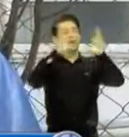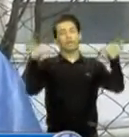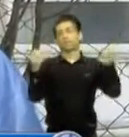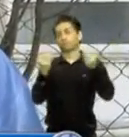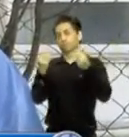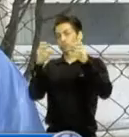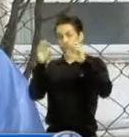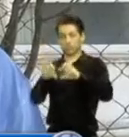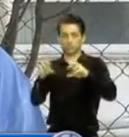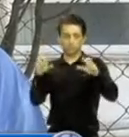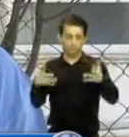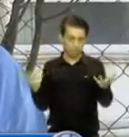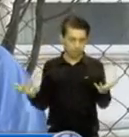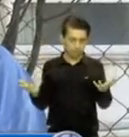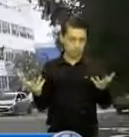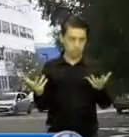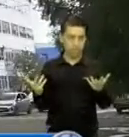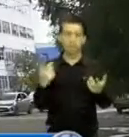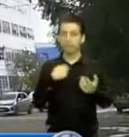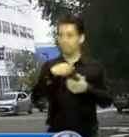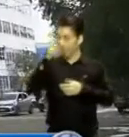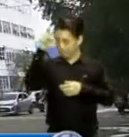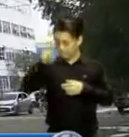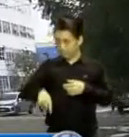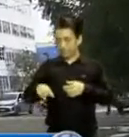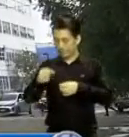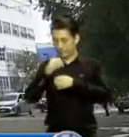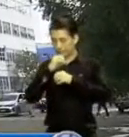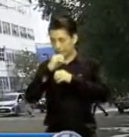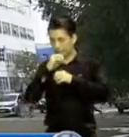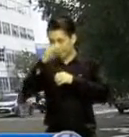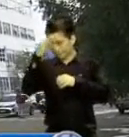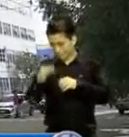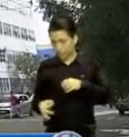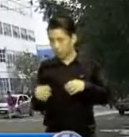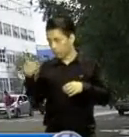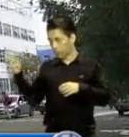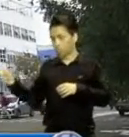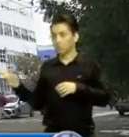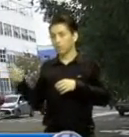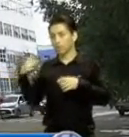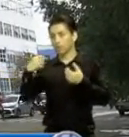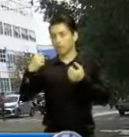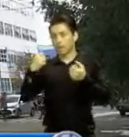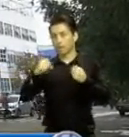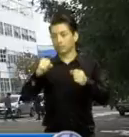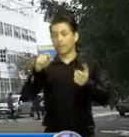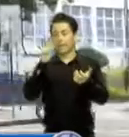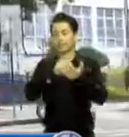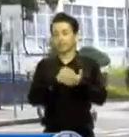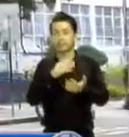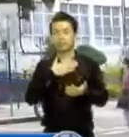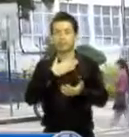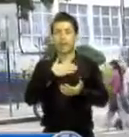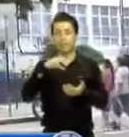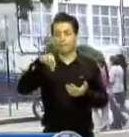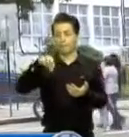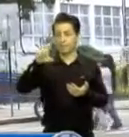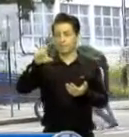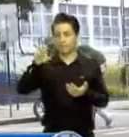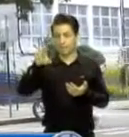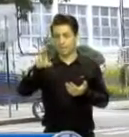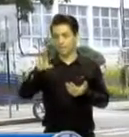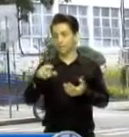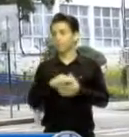nosotros necesitamos ir a lo seguro. Les soy sincero, a lo largo de esta semana detectamos